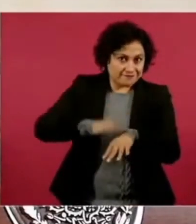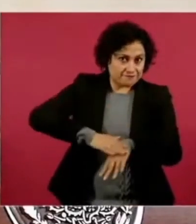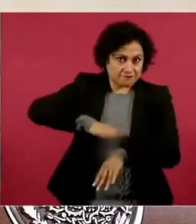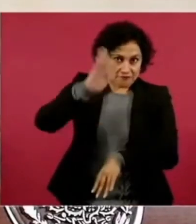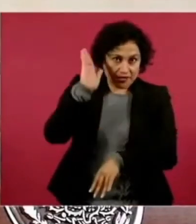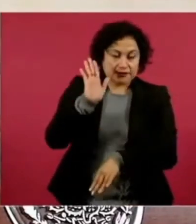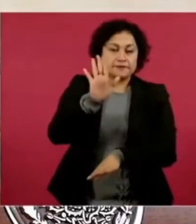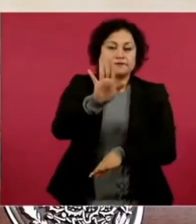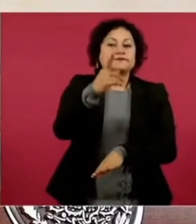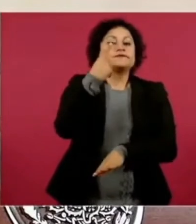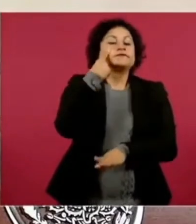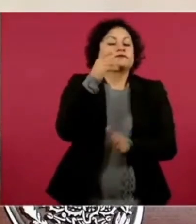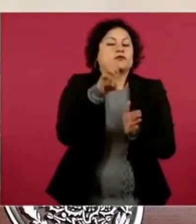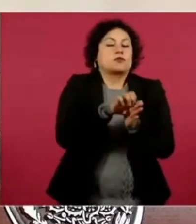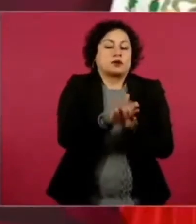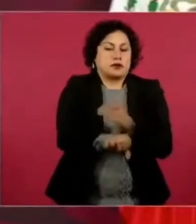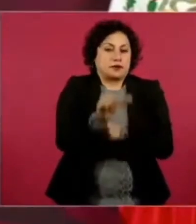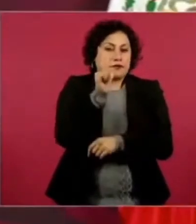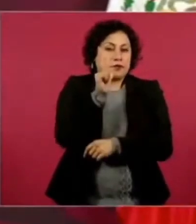caso de ayer